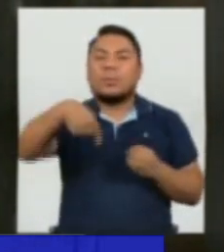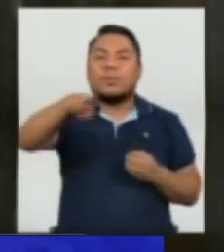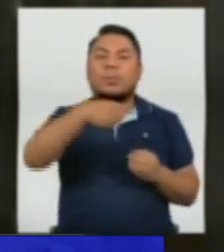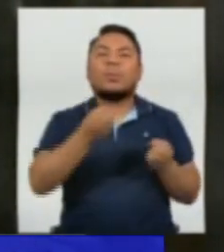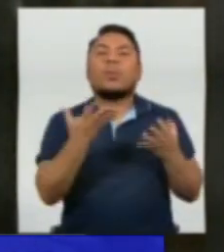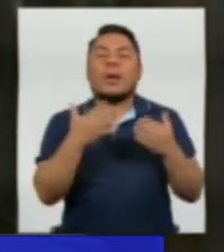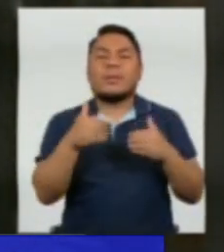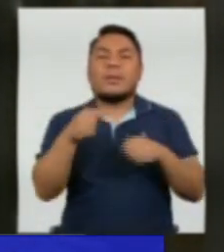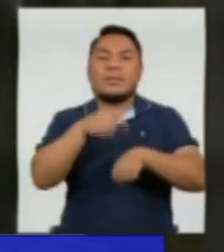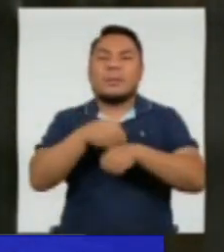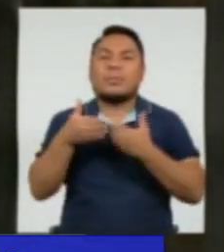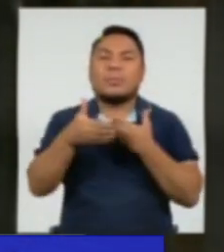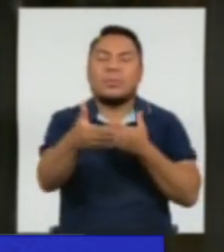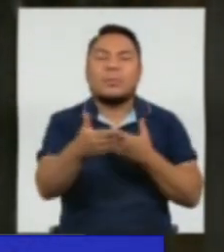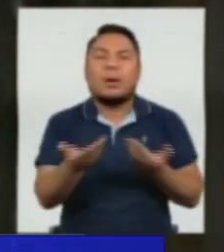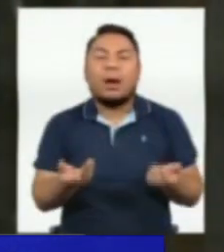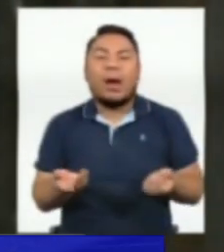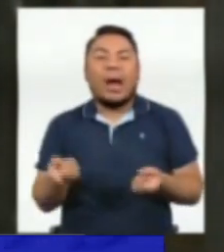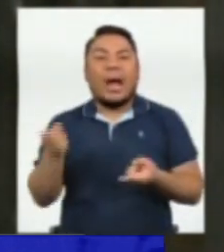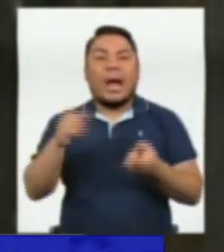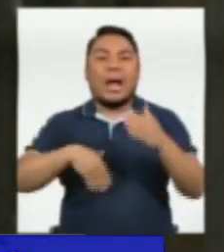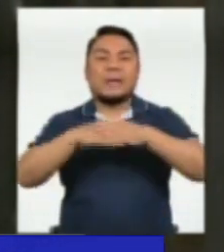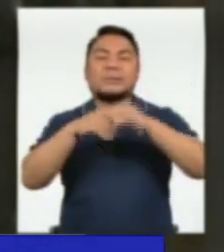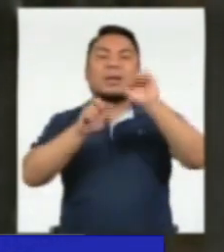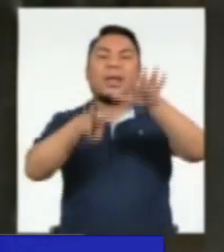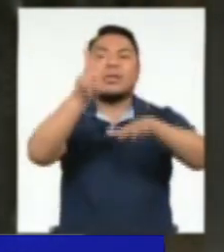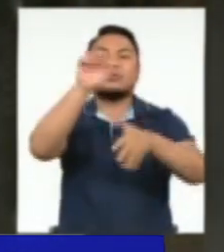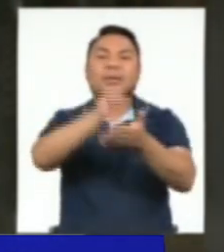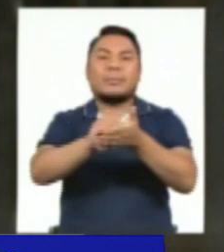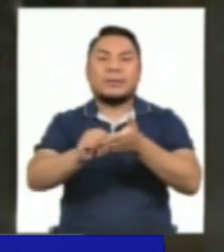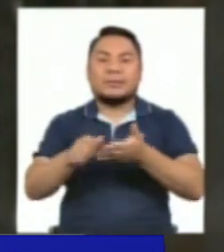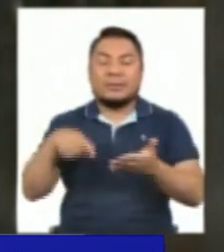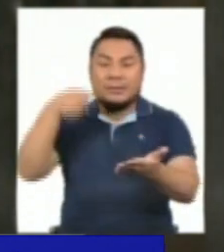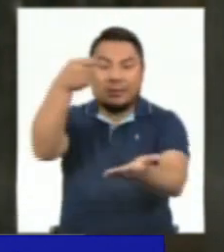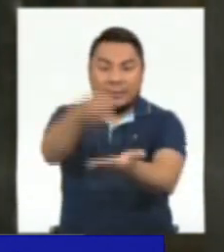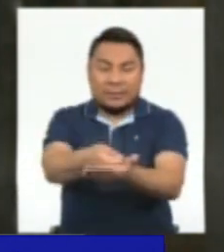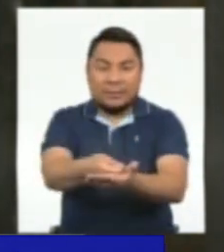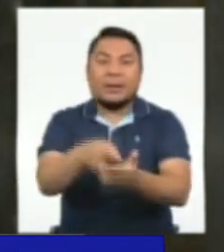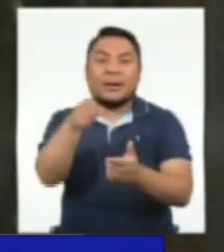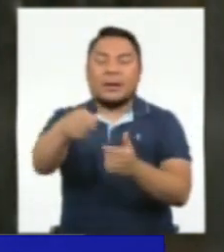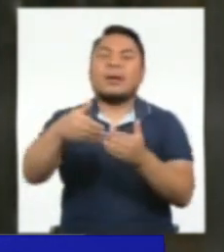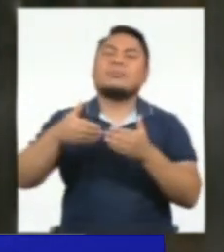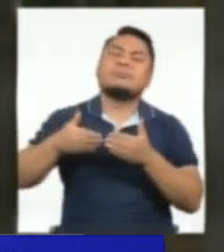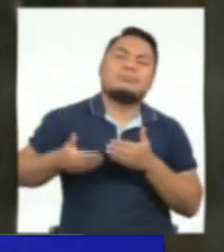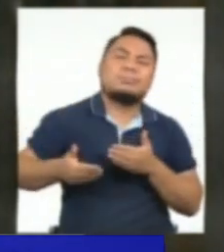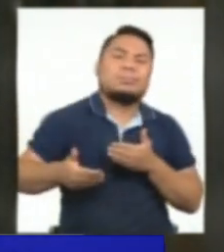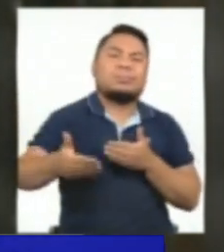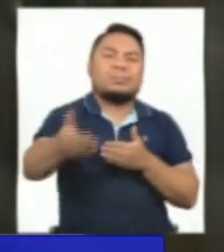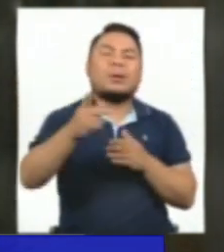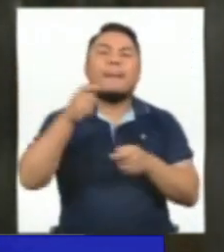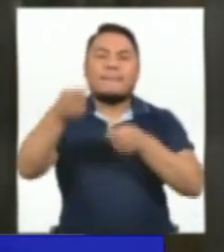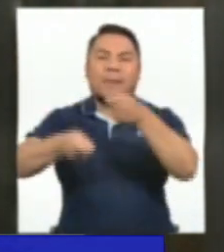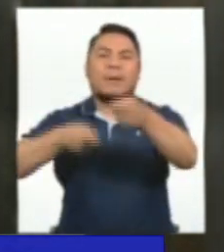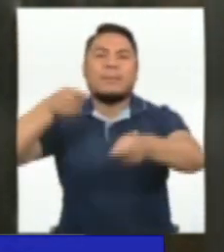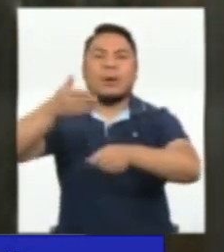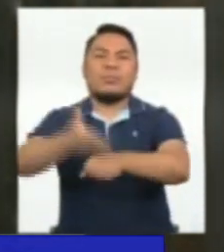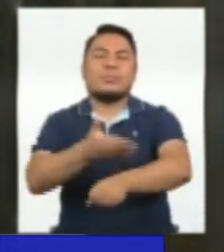meses para un plazo de pago de 36 meses. Respecto a la tasa de interés, como